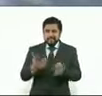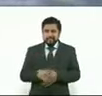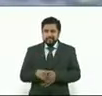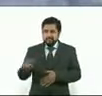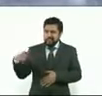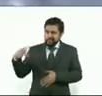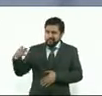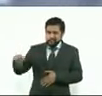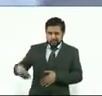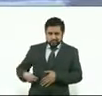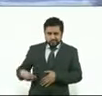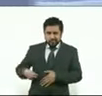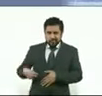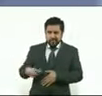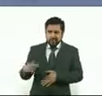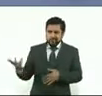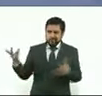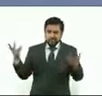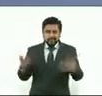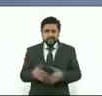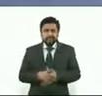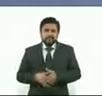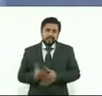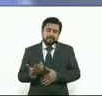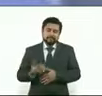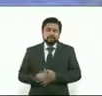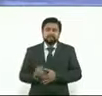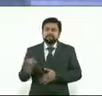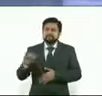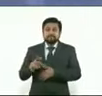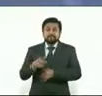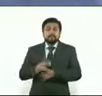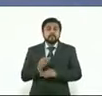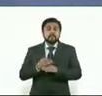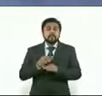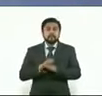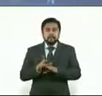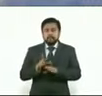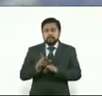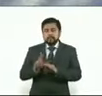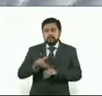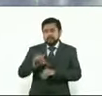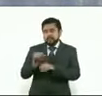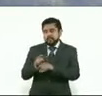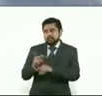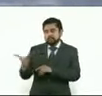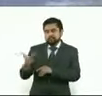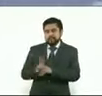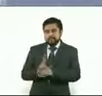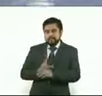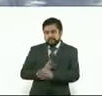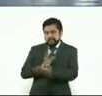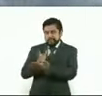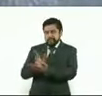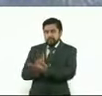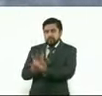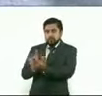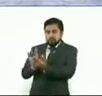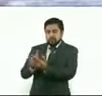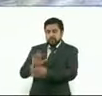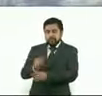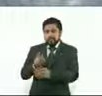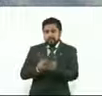culpa de Fernando. Pero bueno, ¿qué le vamos a hacer? Ahora vamos a regresar con Fernando. En un instante más, veíamos que pasaban por